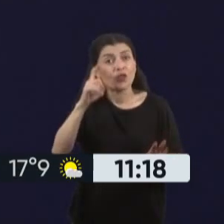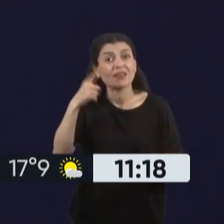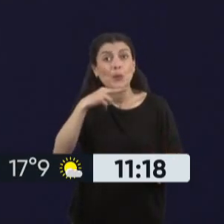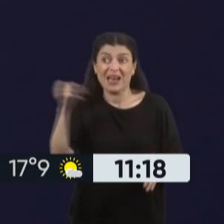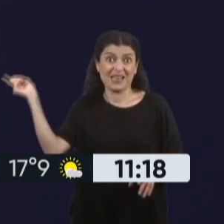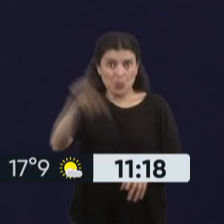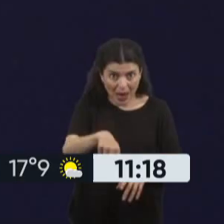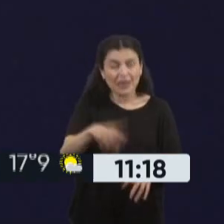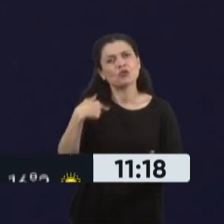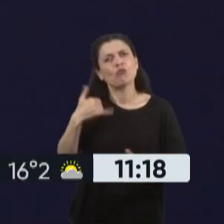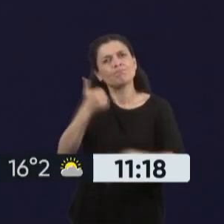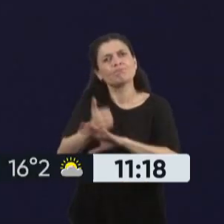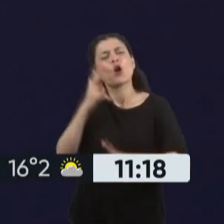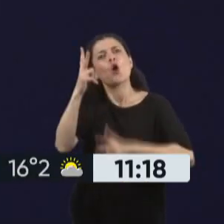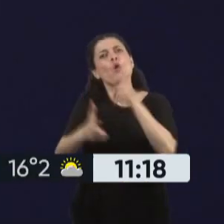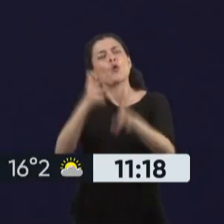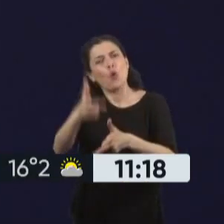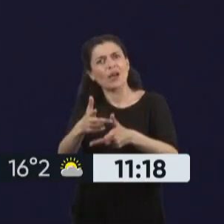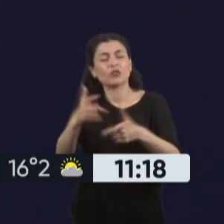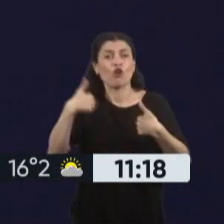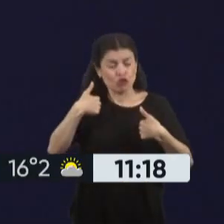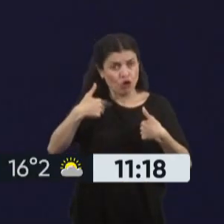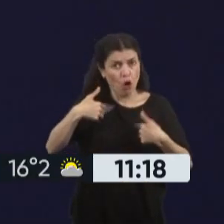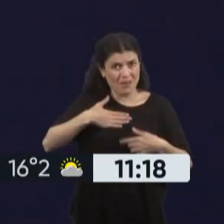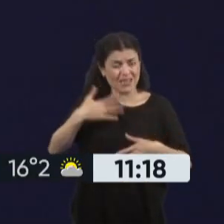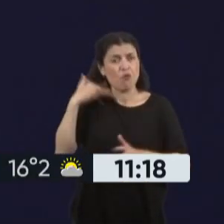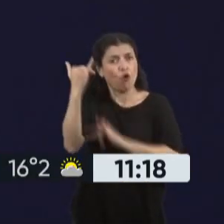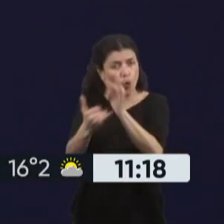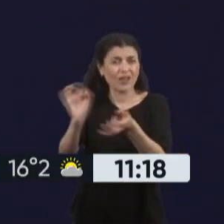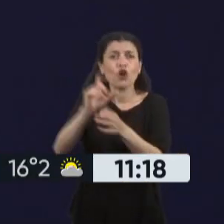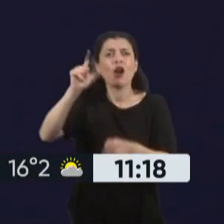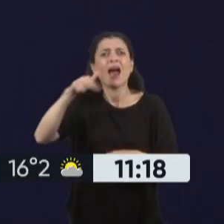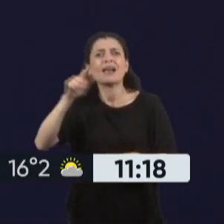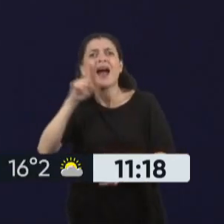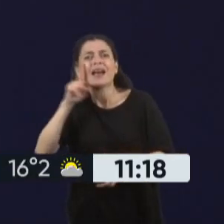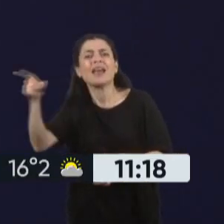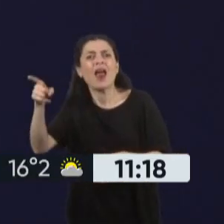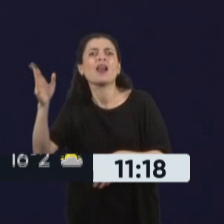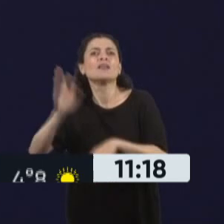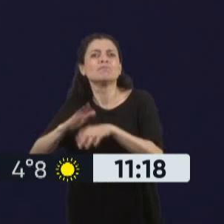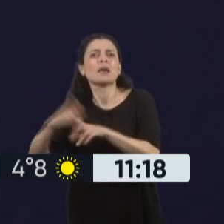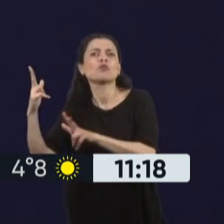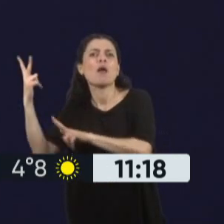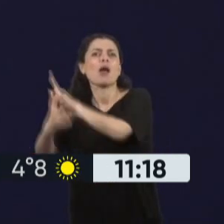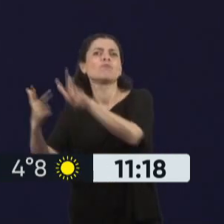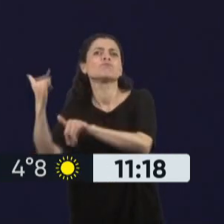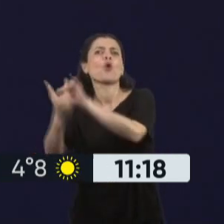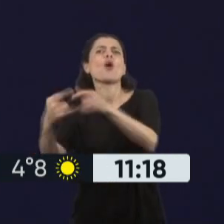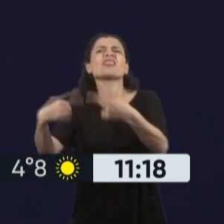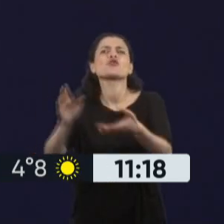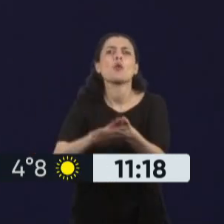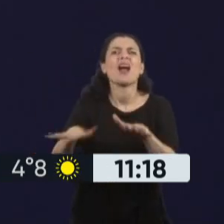a recibir la agenda, sea por mí aquí en la conferencia o sea por la NARI a través de los canales de difusión. Con respecto a tu segunda pregunta, es un